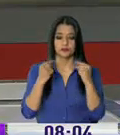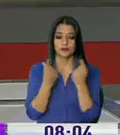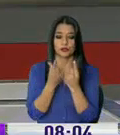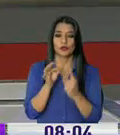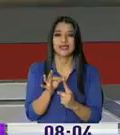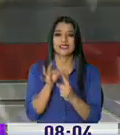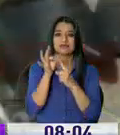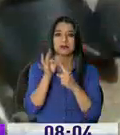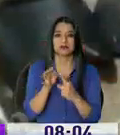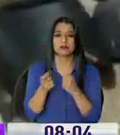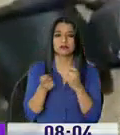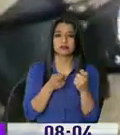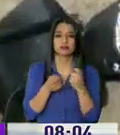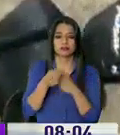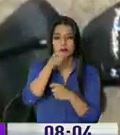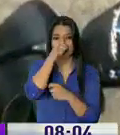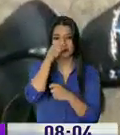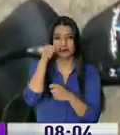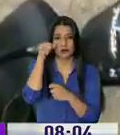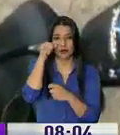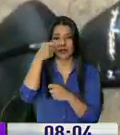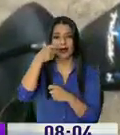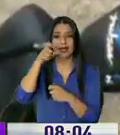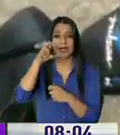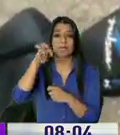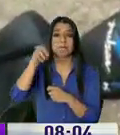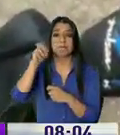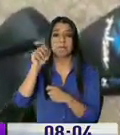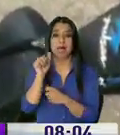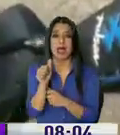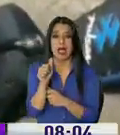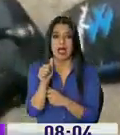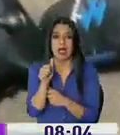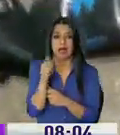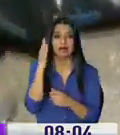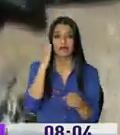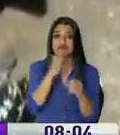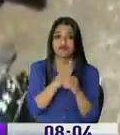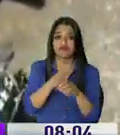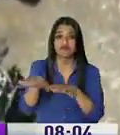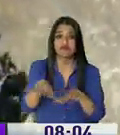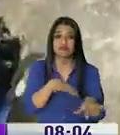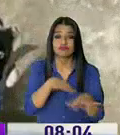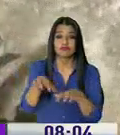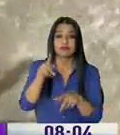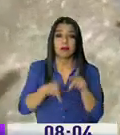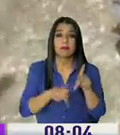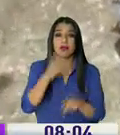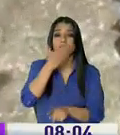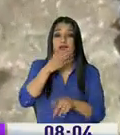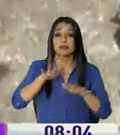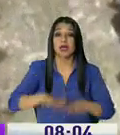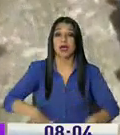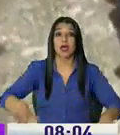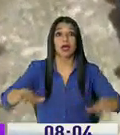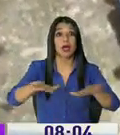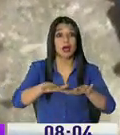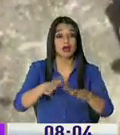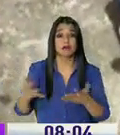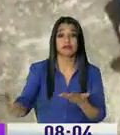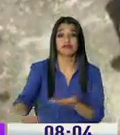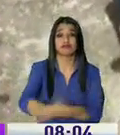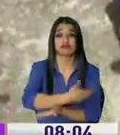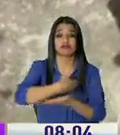Móvil Antinarcóticos, de este grupo se llama GEMA, en el operativo Papayacta realizado este 19 de mayo, incautaron, amigos,